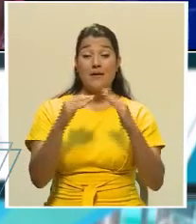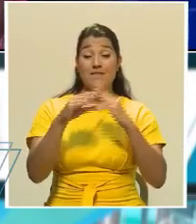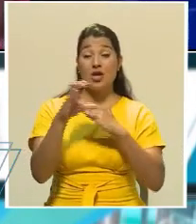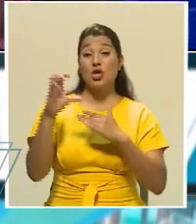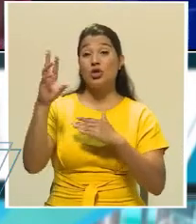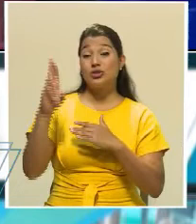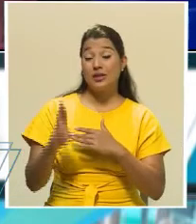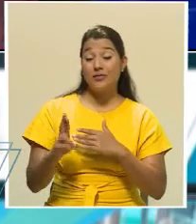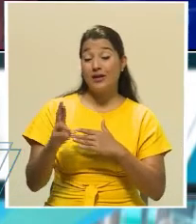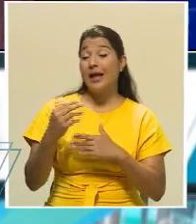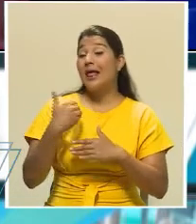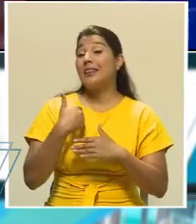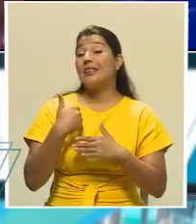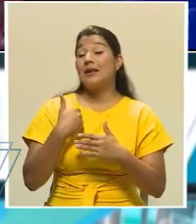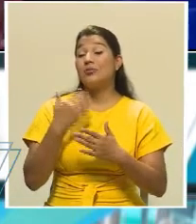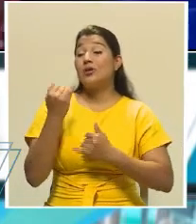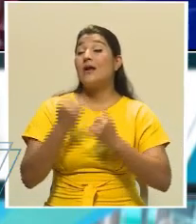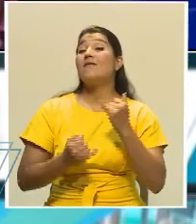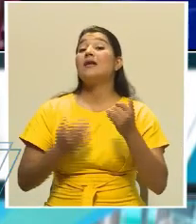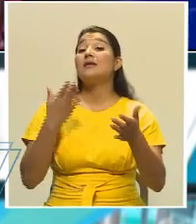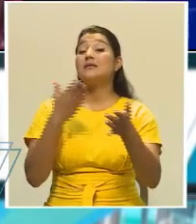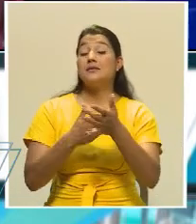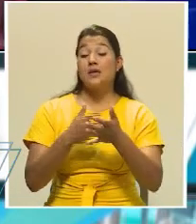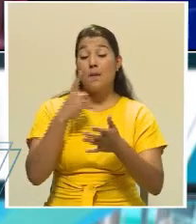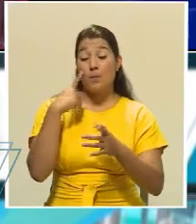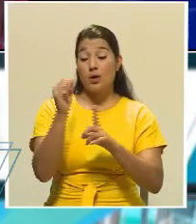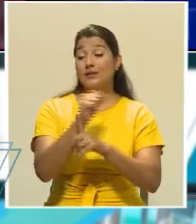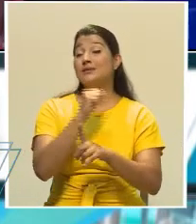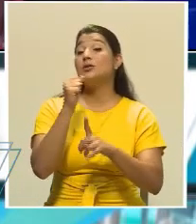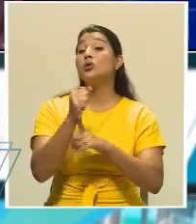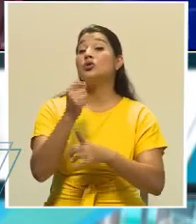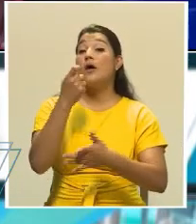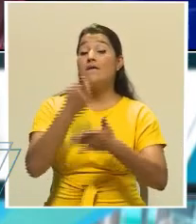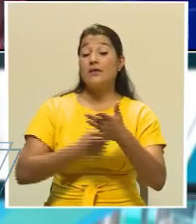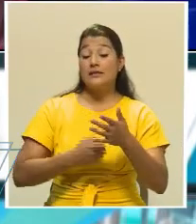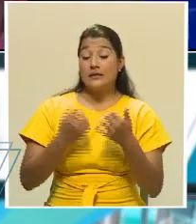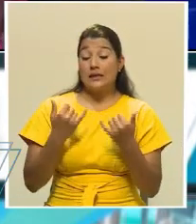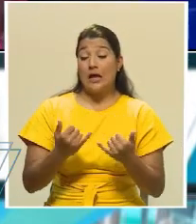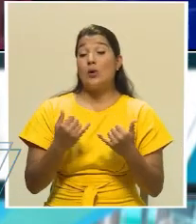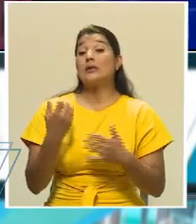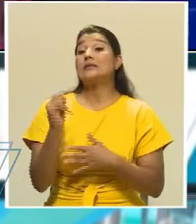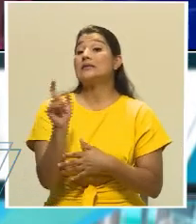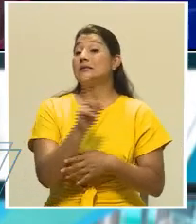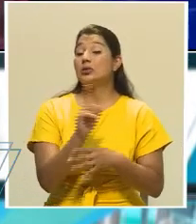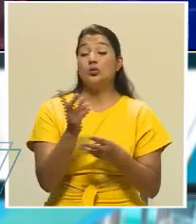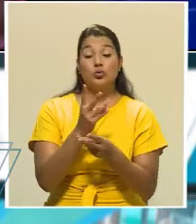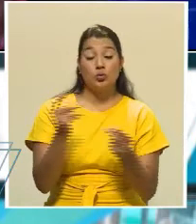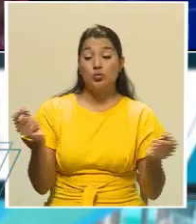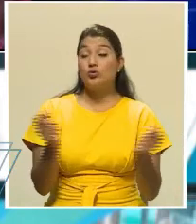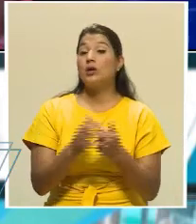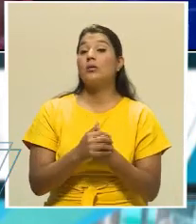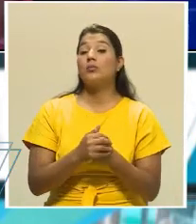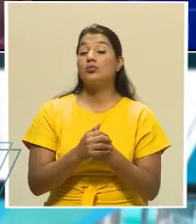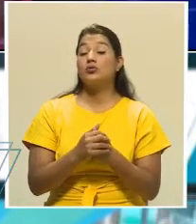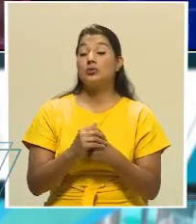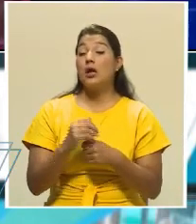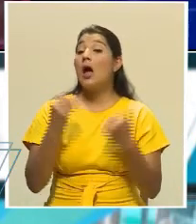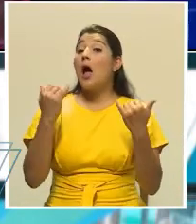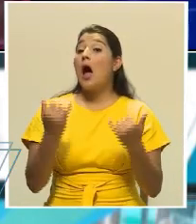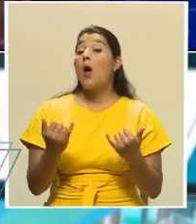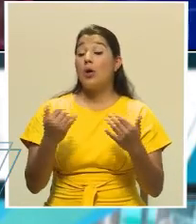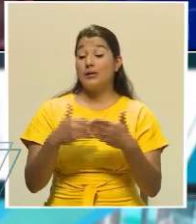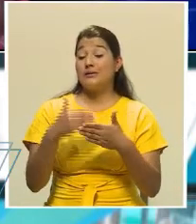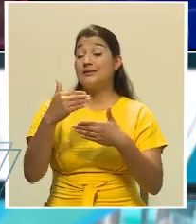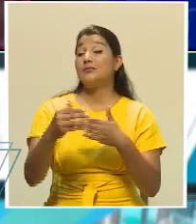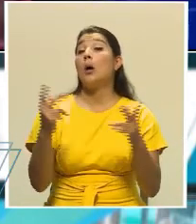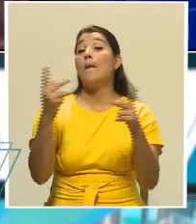los que vamos a sufrir las consecuencias de la situación que estamos si no se arregla eso. Ya las estamos viendo y peores tiempos